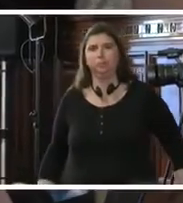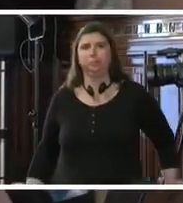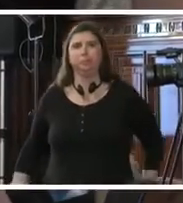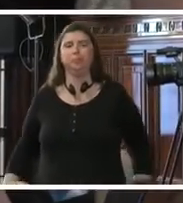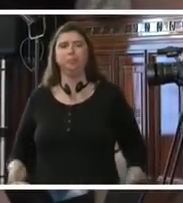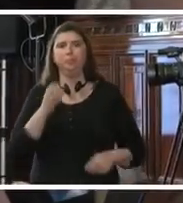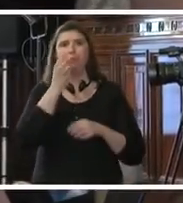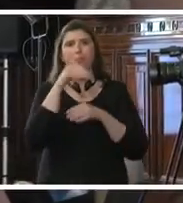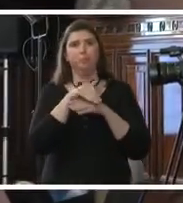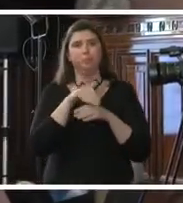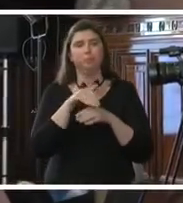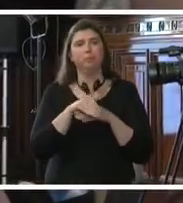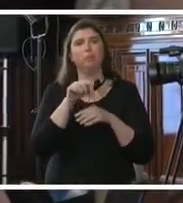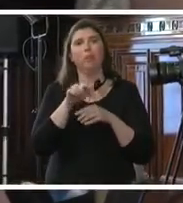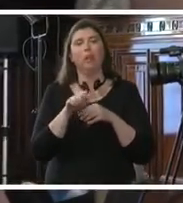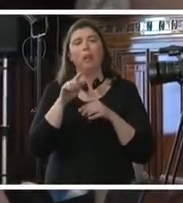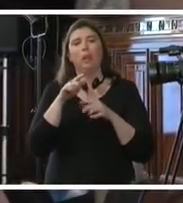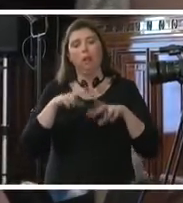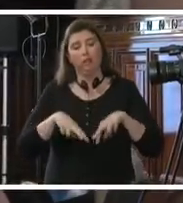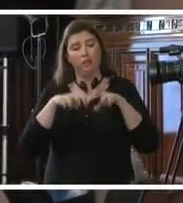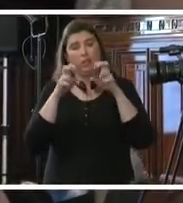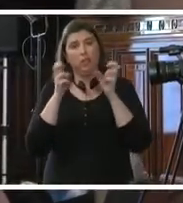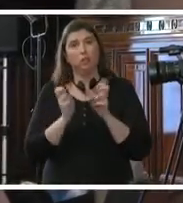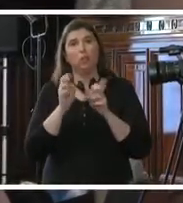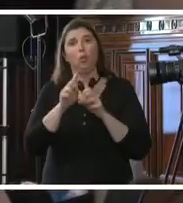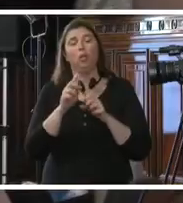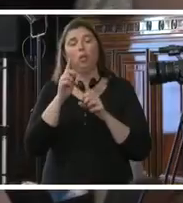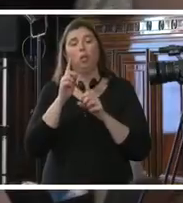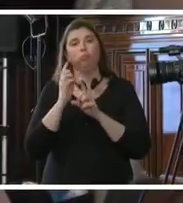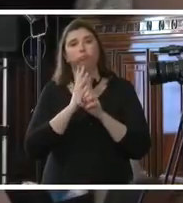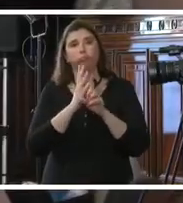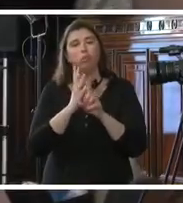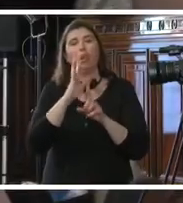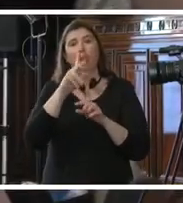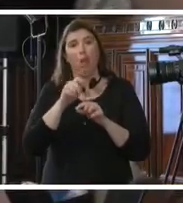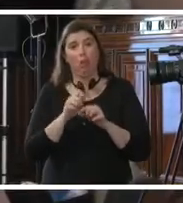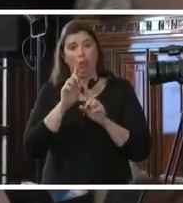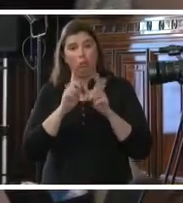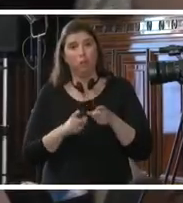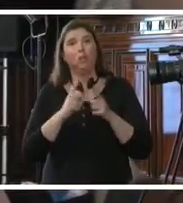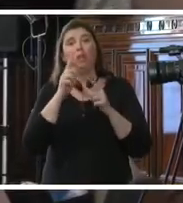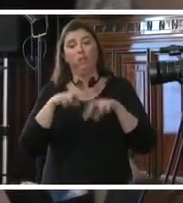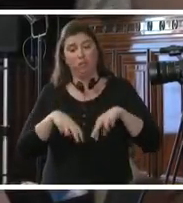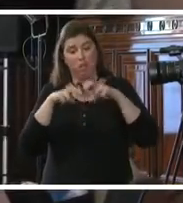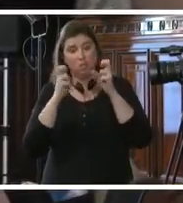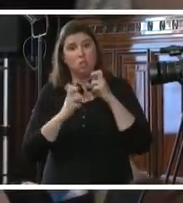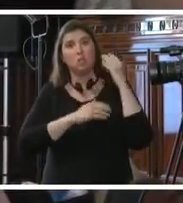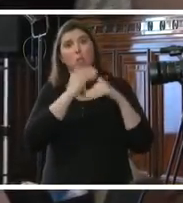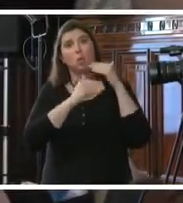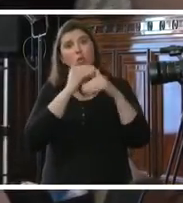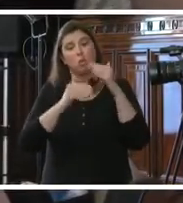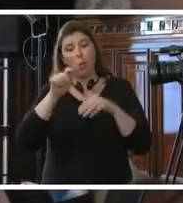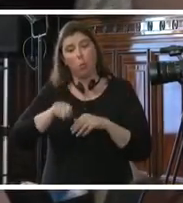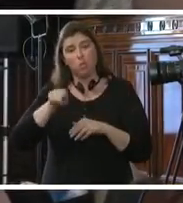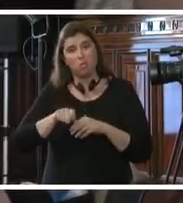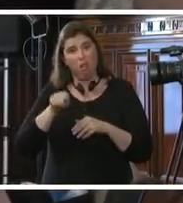alta tasa de impunidad en la investigación y persecución de los delitos. Las investigaciones y procesamientos judiciales de los casos de